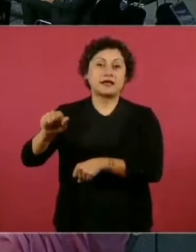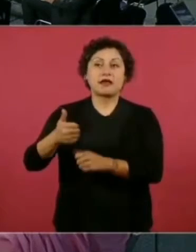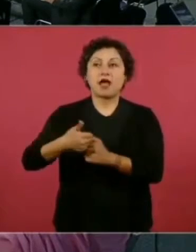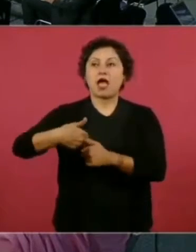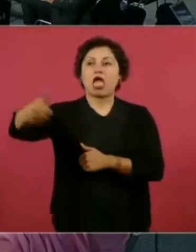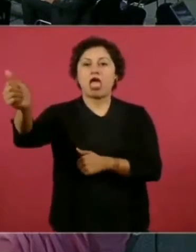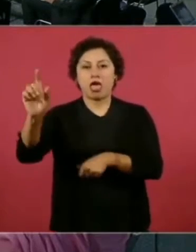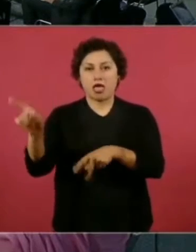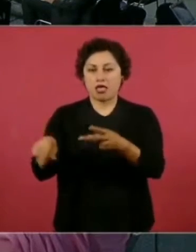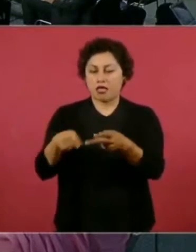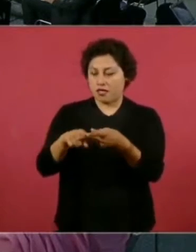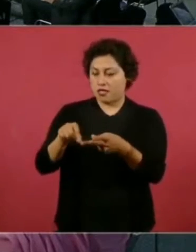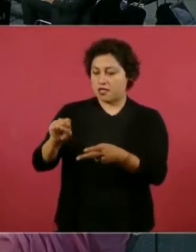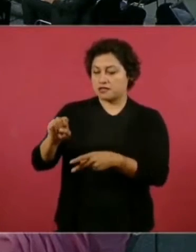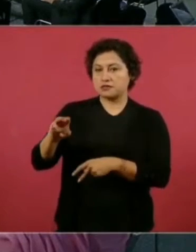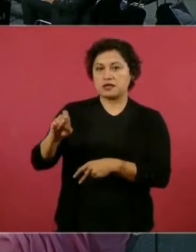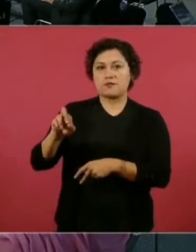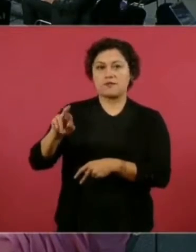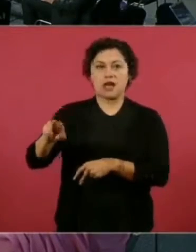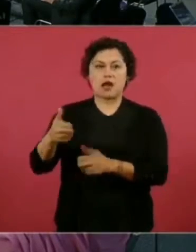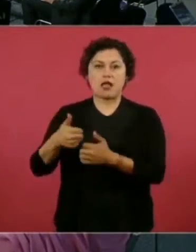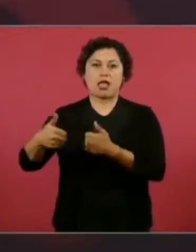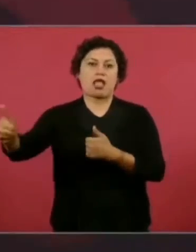cuenta. Ahora no,